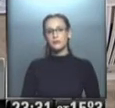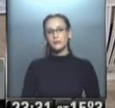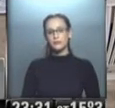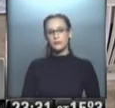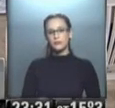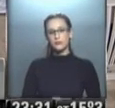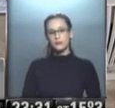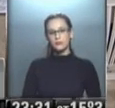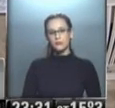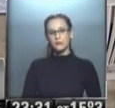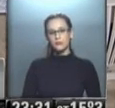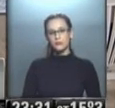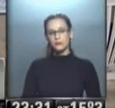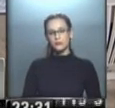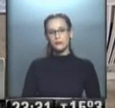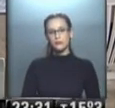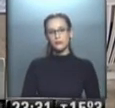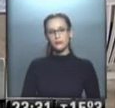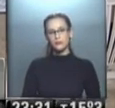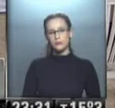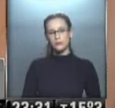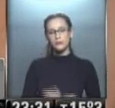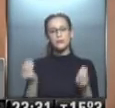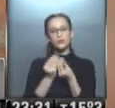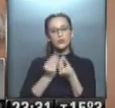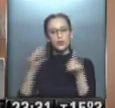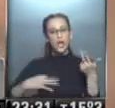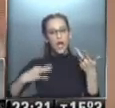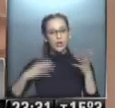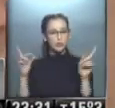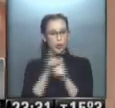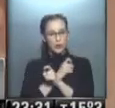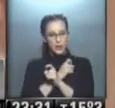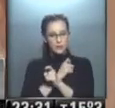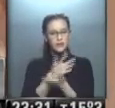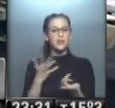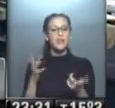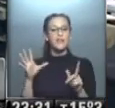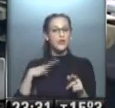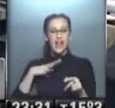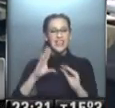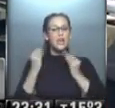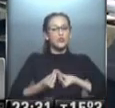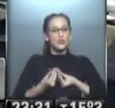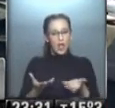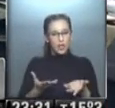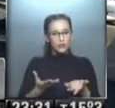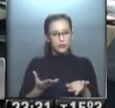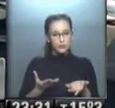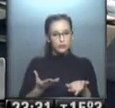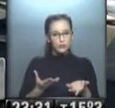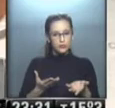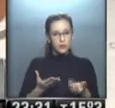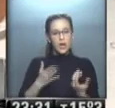décadas de obcecación que realmente no han dado resultado ninguno. Con la asunción del